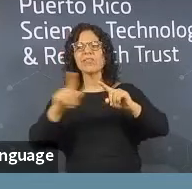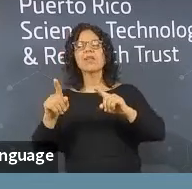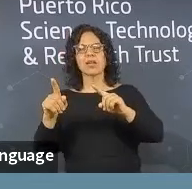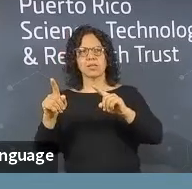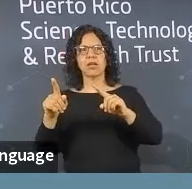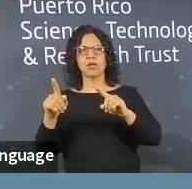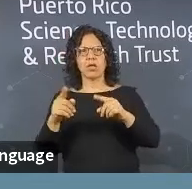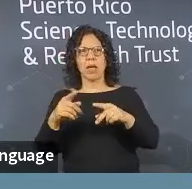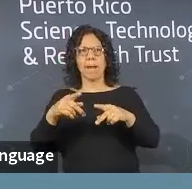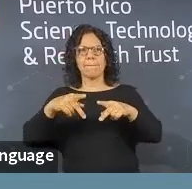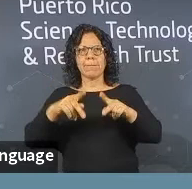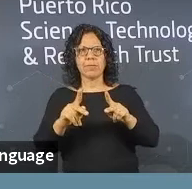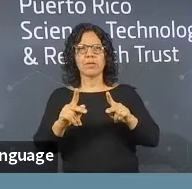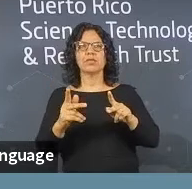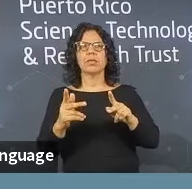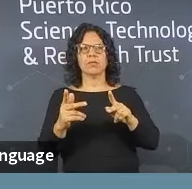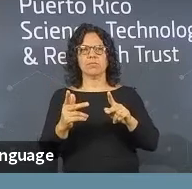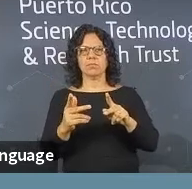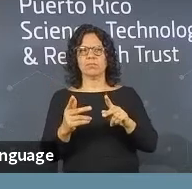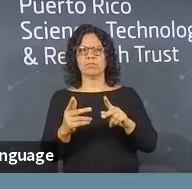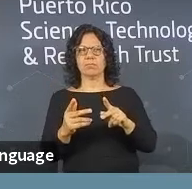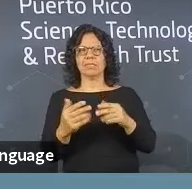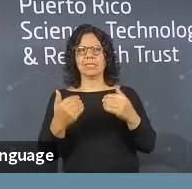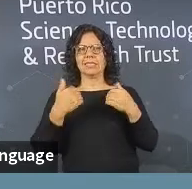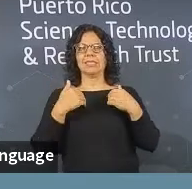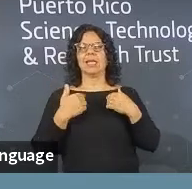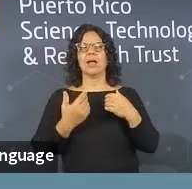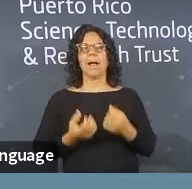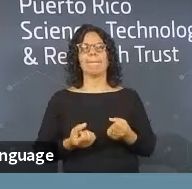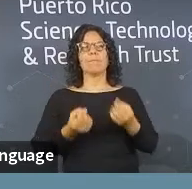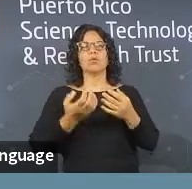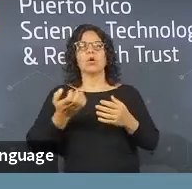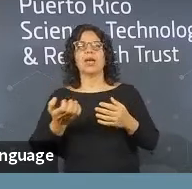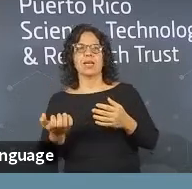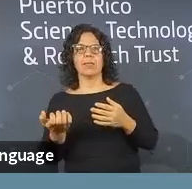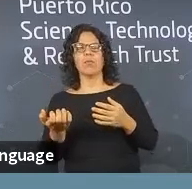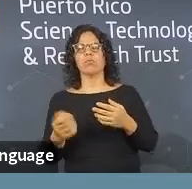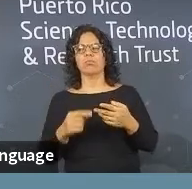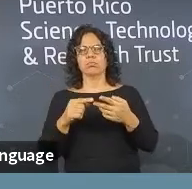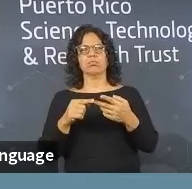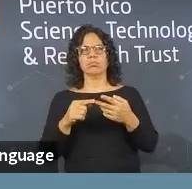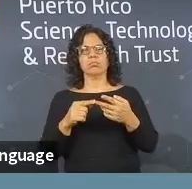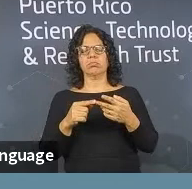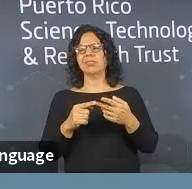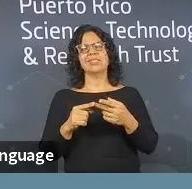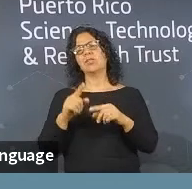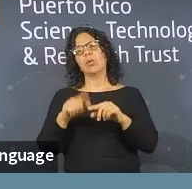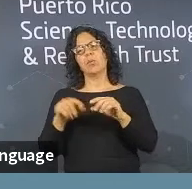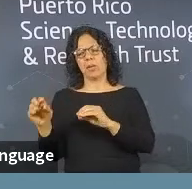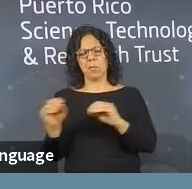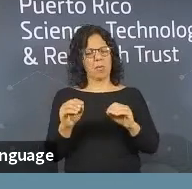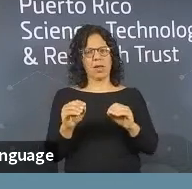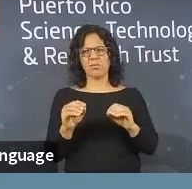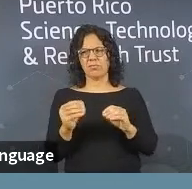es equipo portátil, a pesar de que sí hay varios equipos de termo que no son portátiles. La gran mayoría